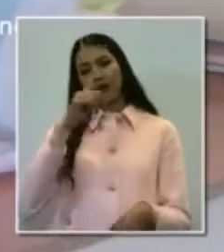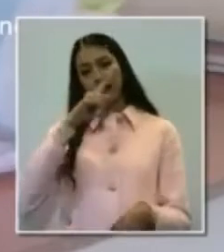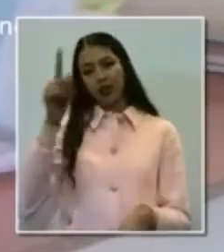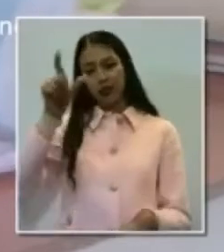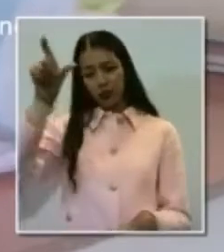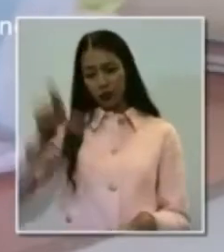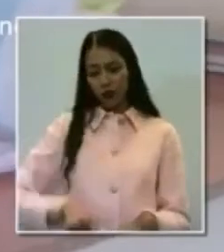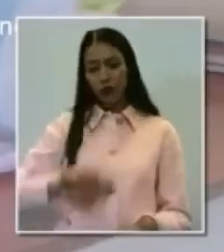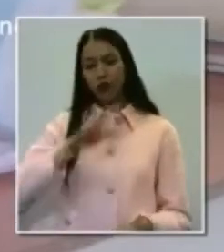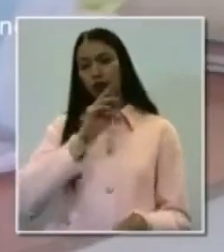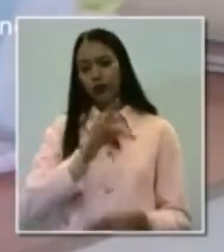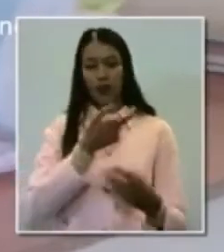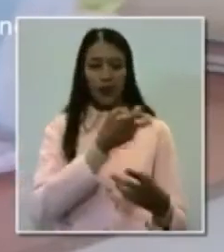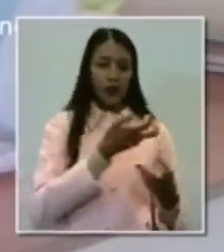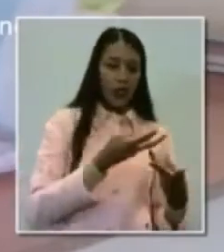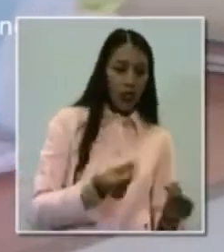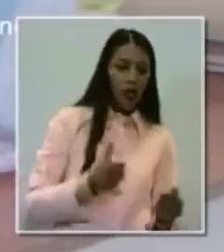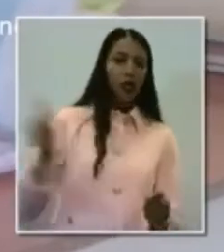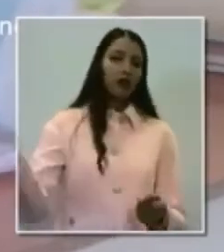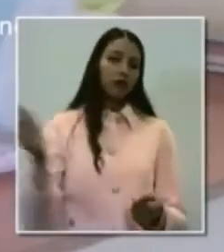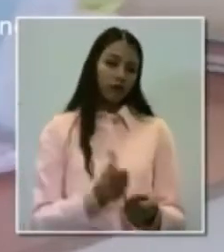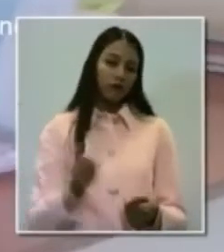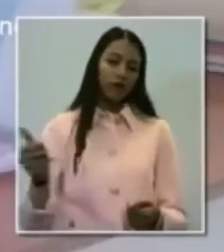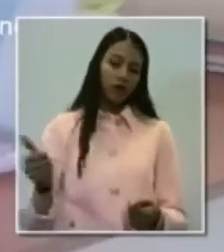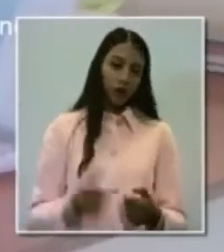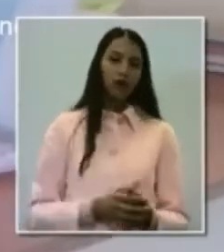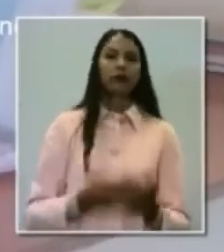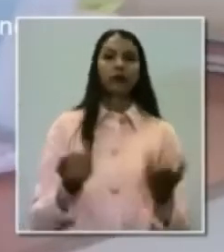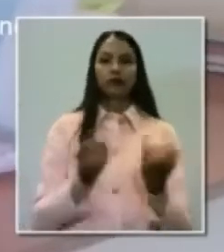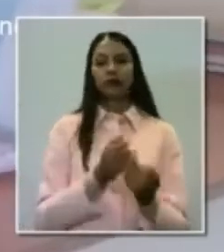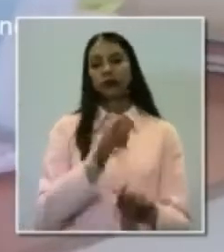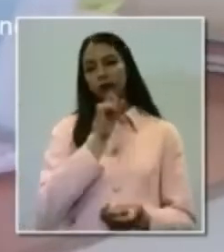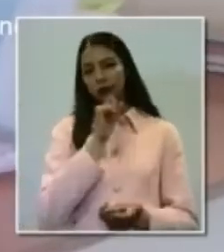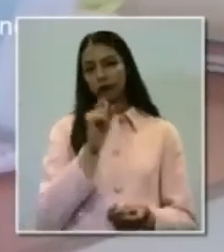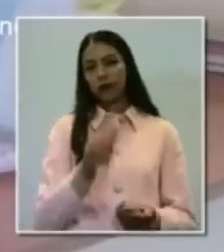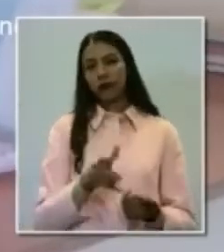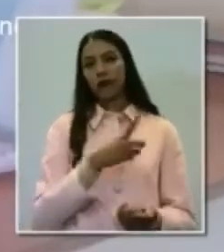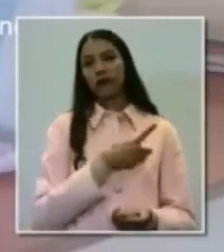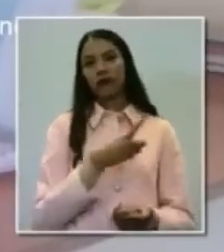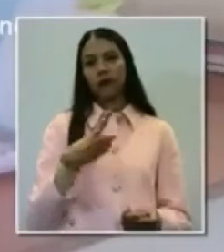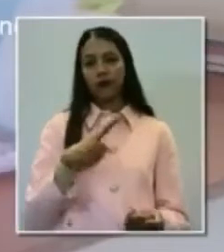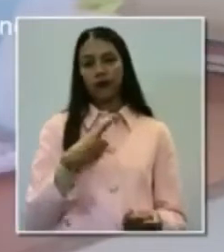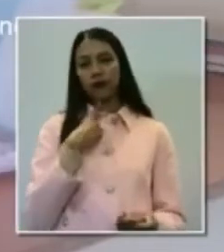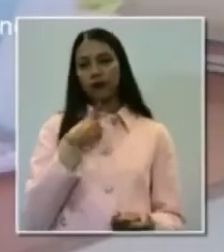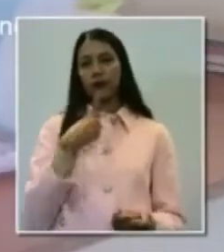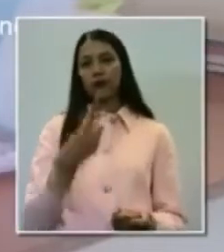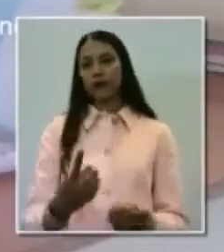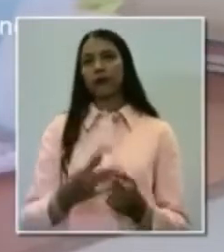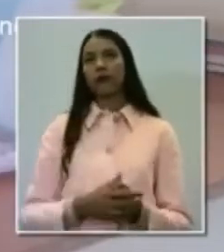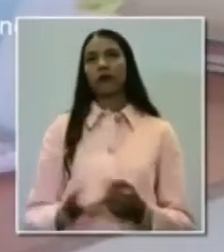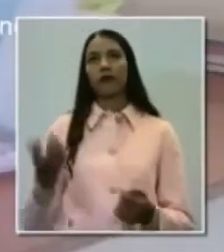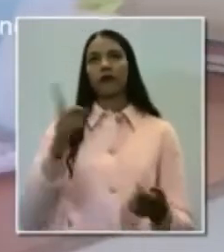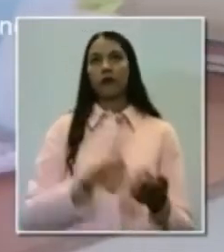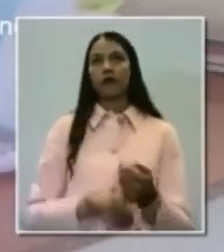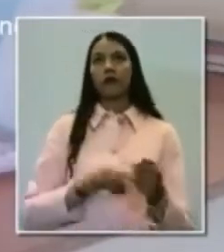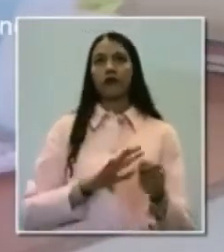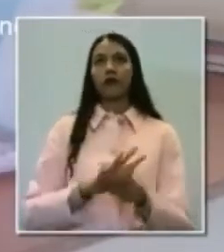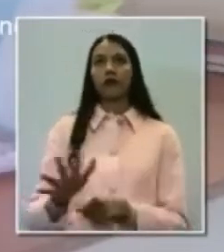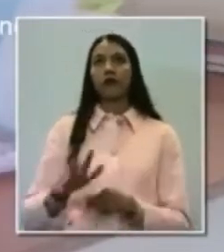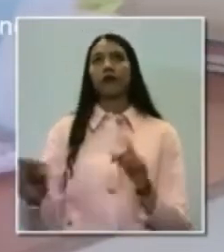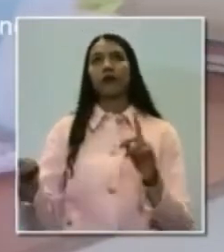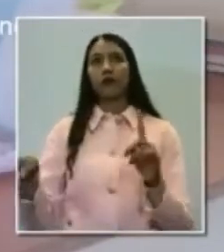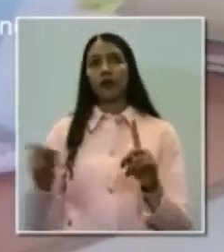y pues todo lo que genera estos traslados. También de igual manera debemos señalar que dentro de las